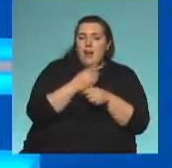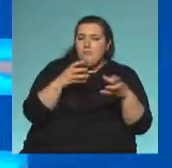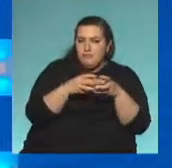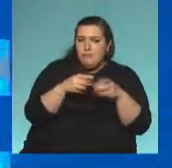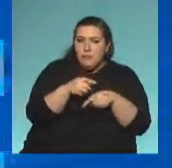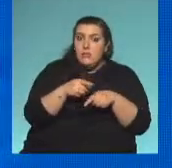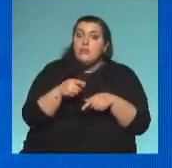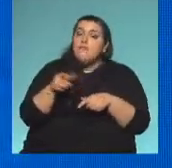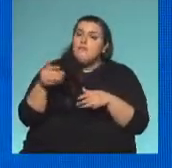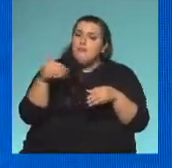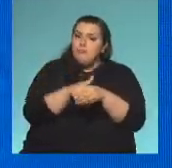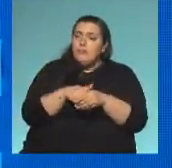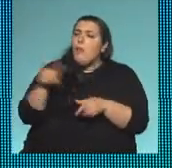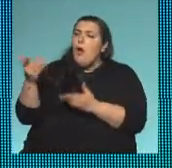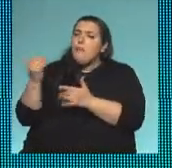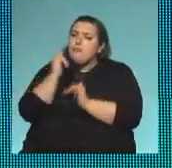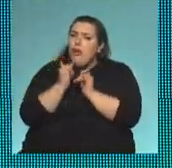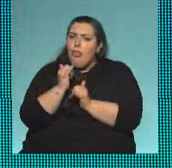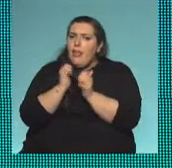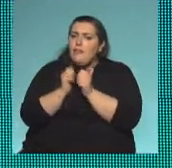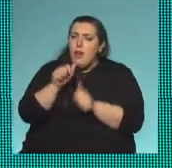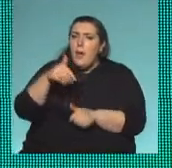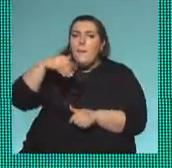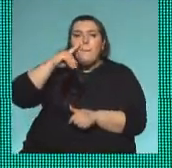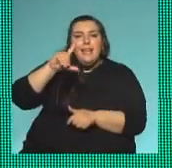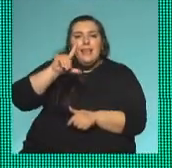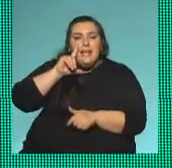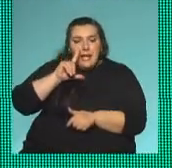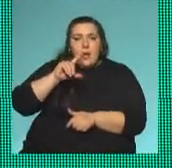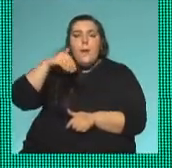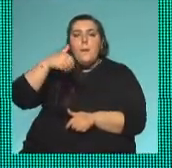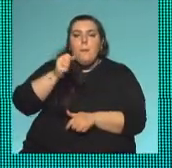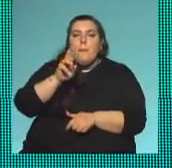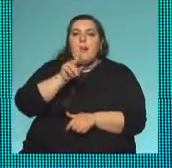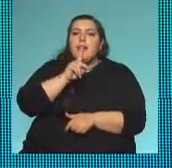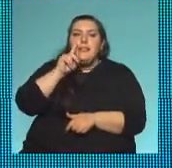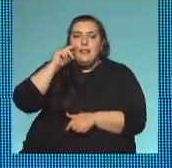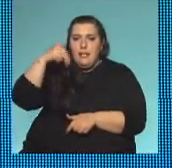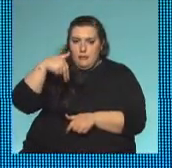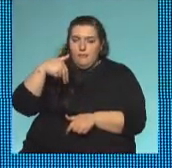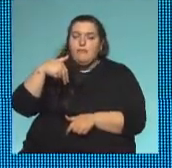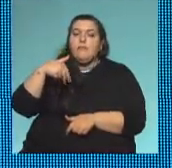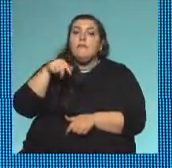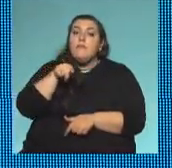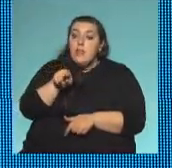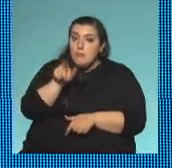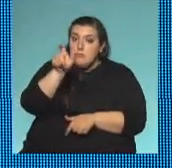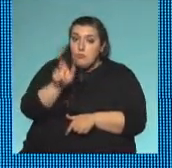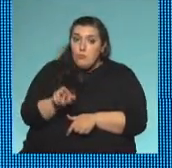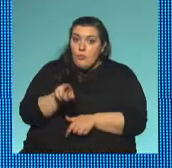historia de quién vamos a presentar a continuación? Sí, ella es Milly Martín, que ahora la vamos a saludar. Mirá, tiene un